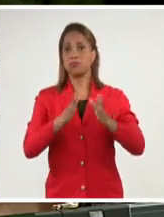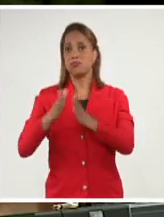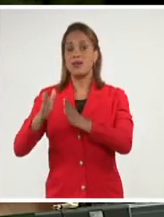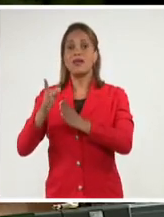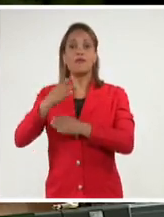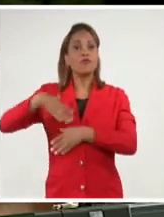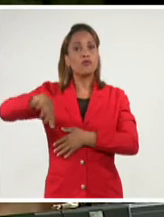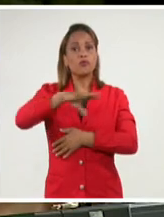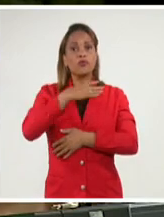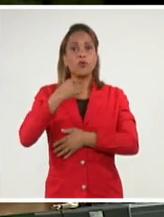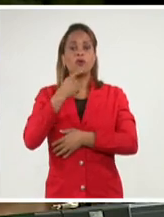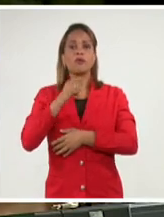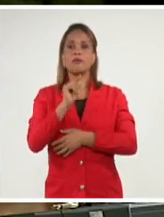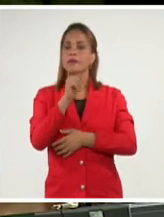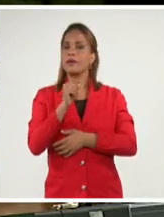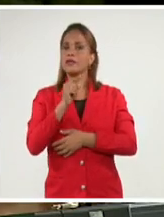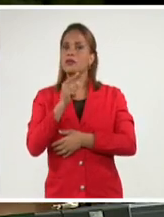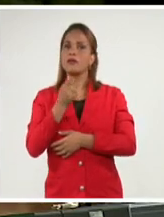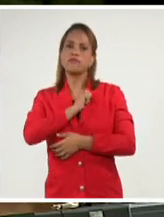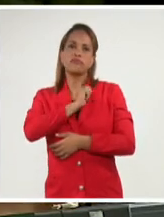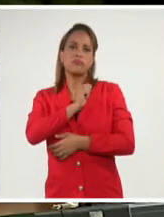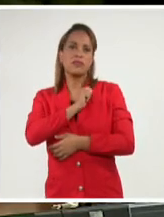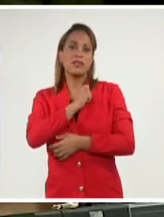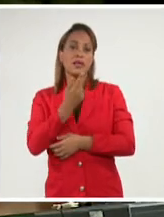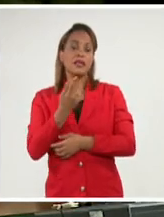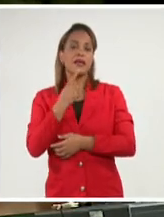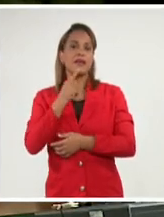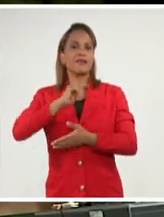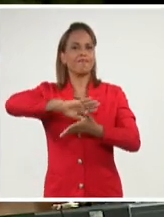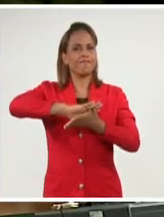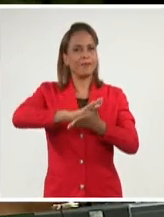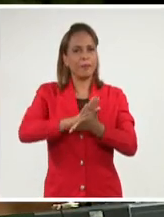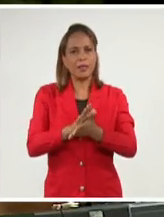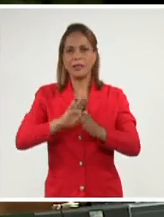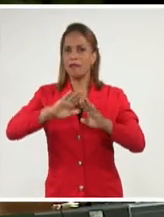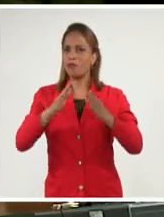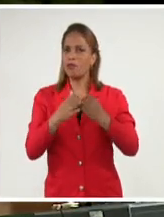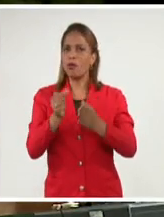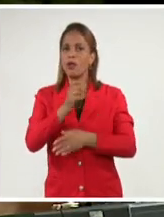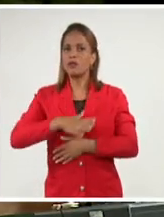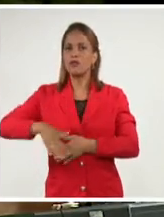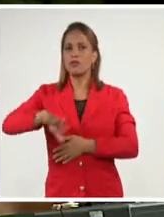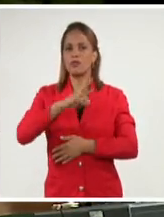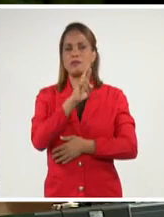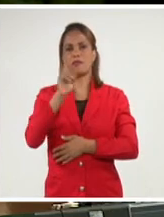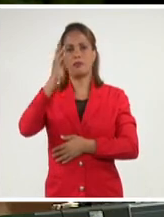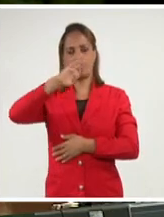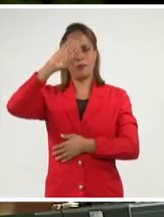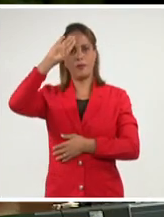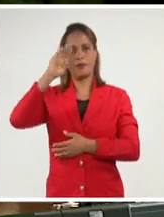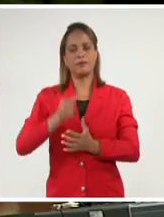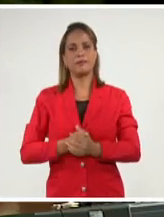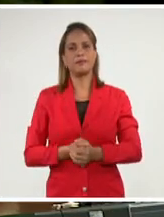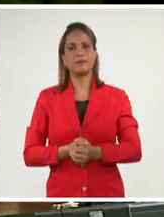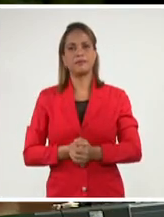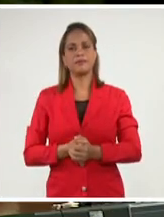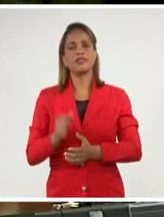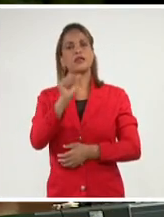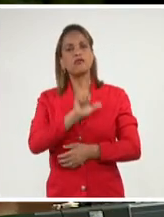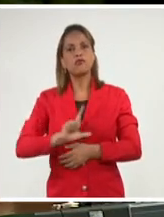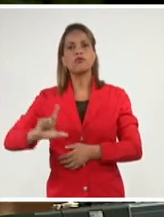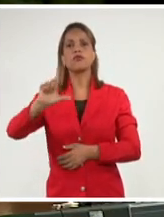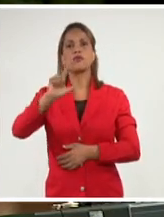laboratorios intentan inútilmente aniquilar el consenso social de la revolución cubana, del socialismo